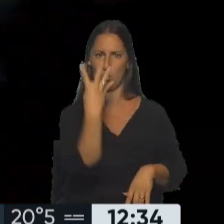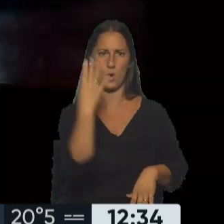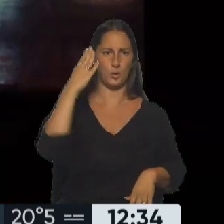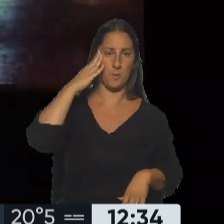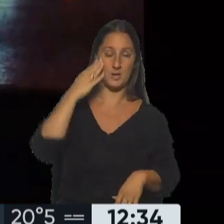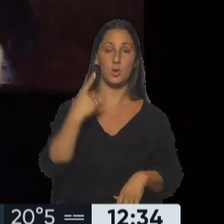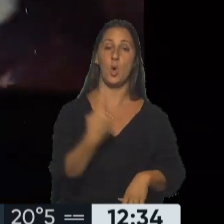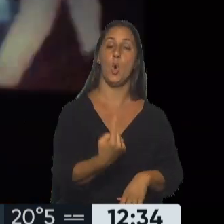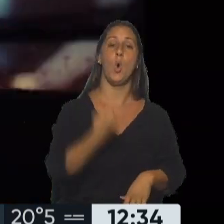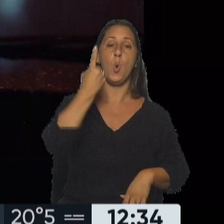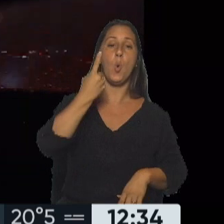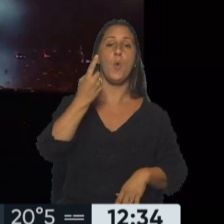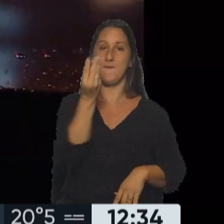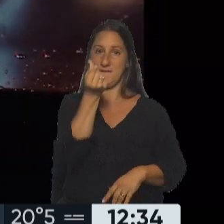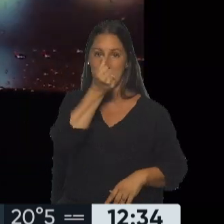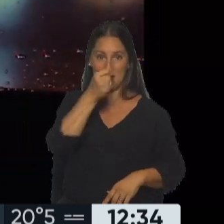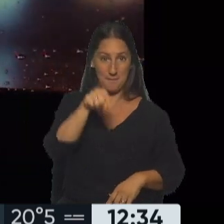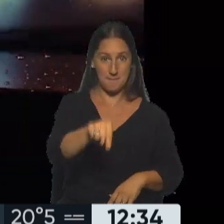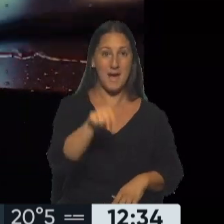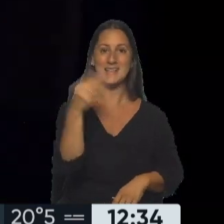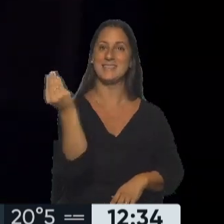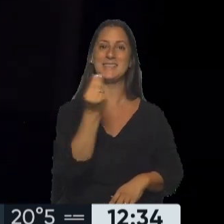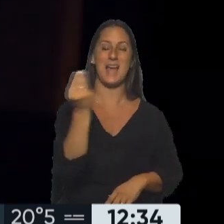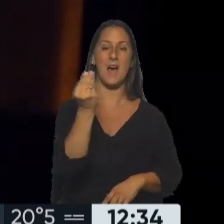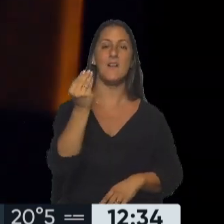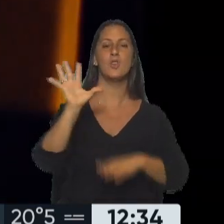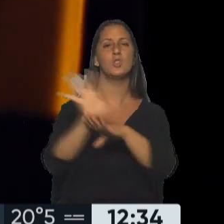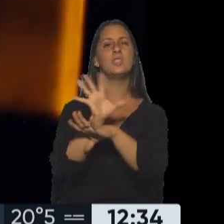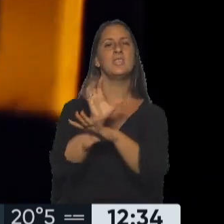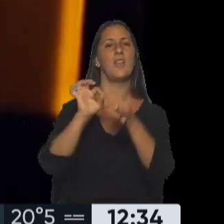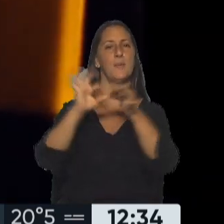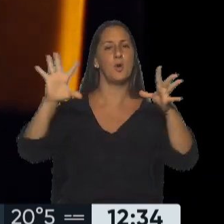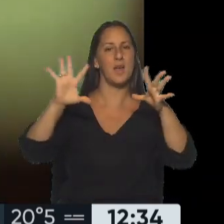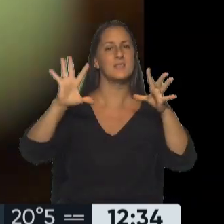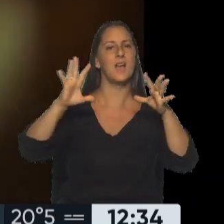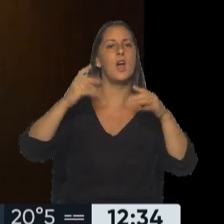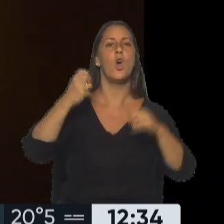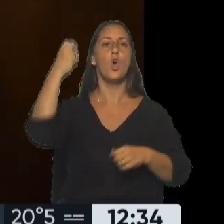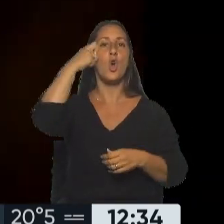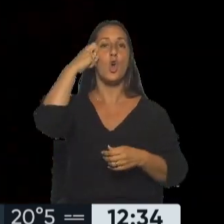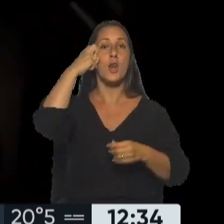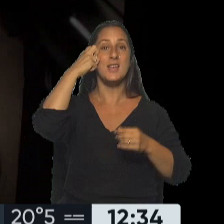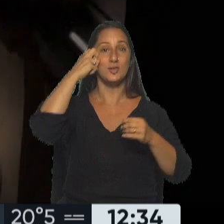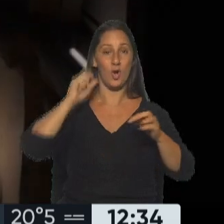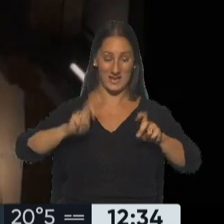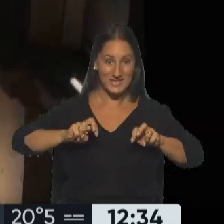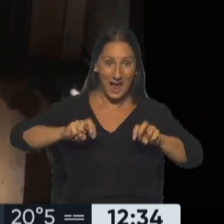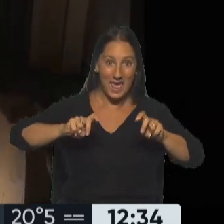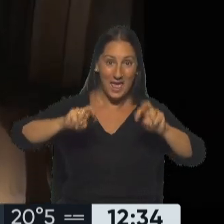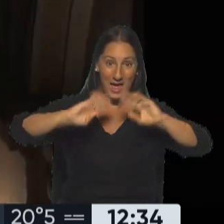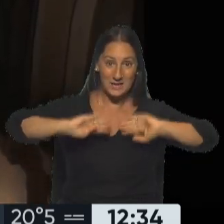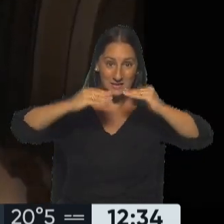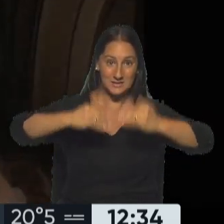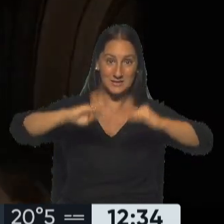que una es para el fin de semana, el sábado, Cine en Democracia en las escalinatas del Congreso. Va a estar presente